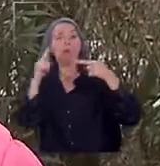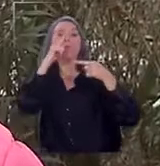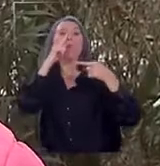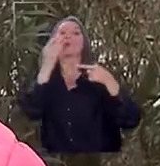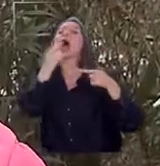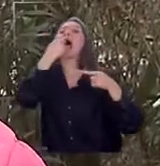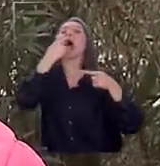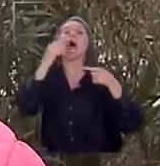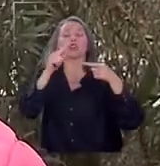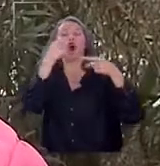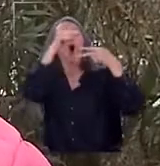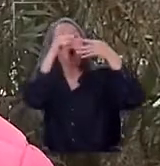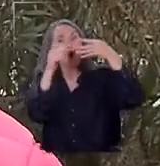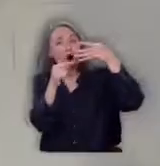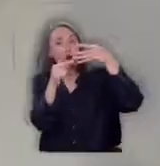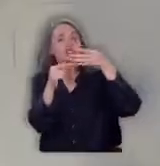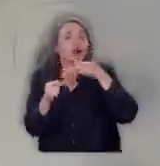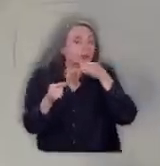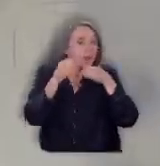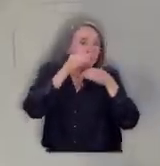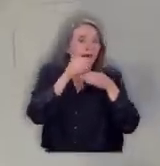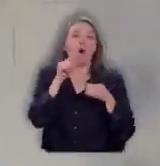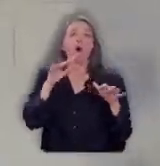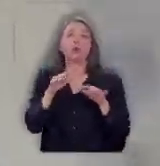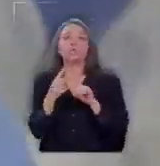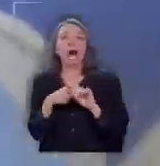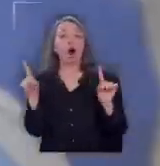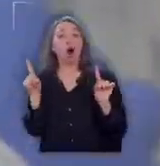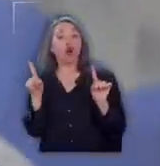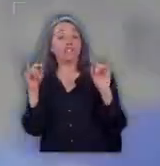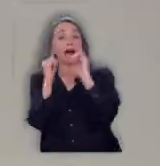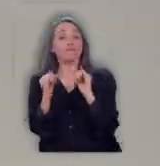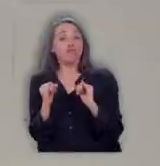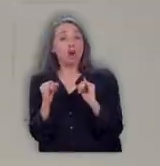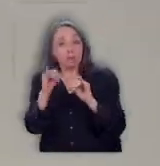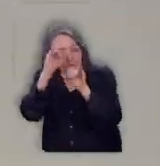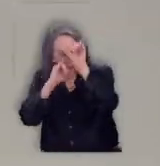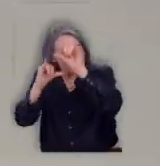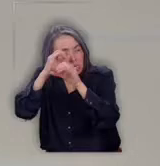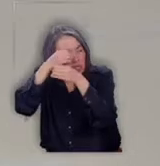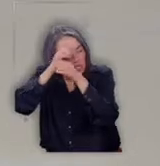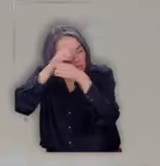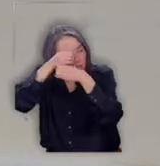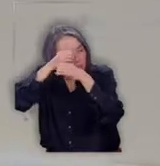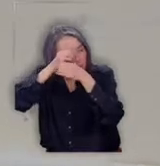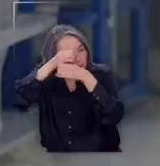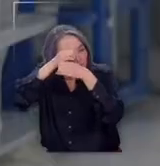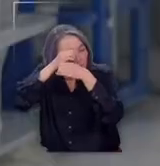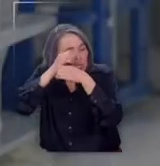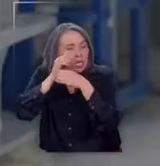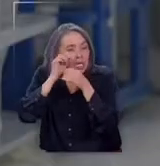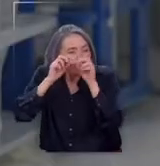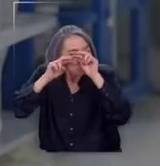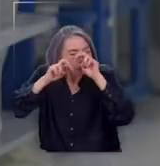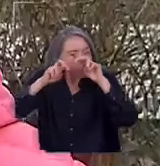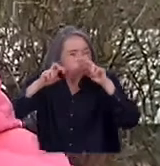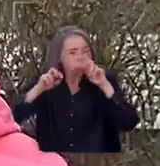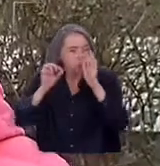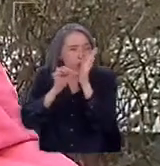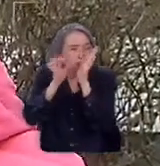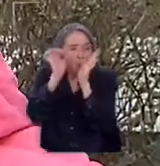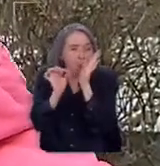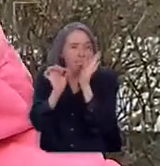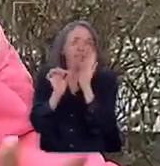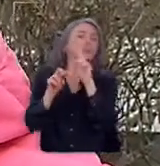el diagnóstico sin embargo Cuando uno usa otra muestra tiene que hacer estudi muy precisos de validación